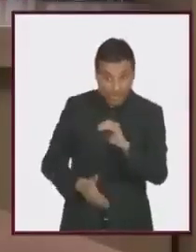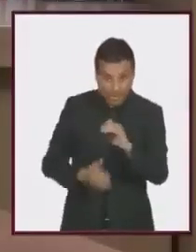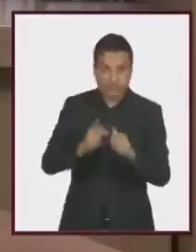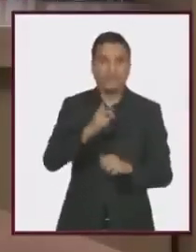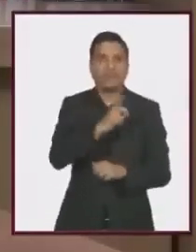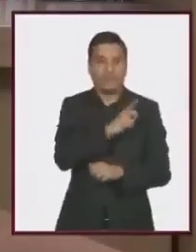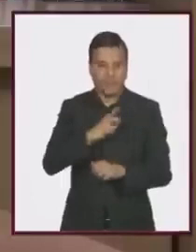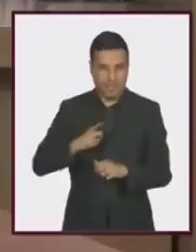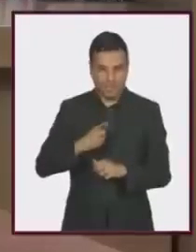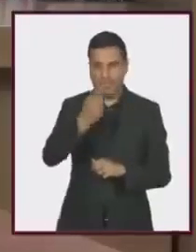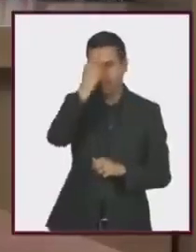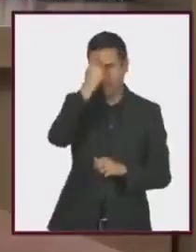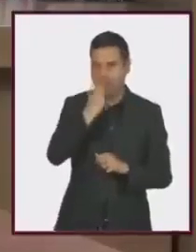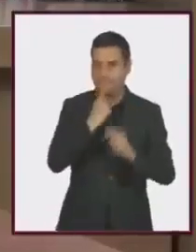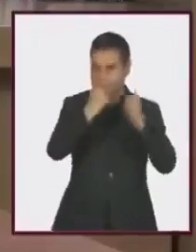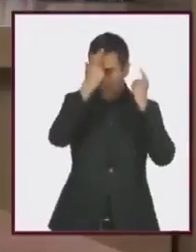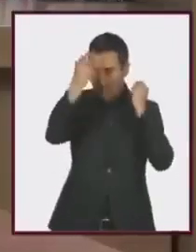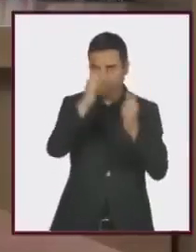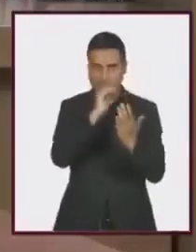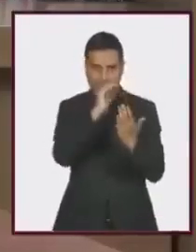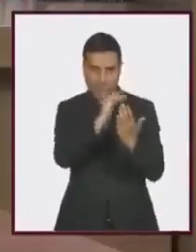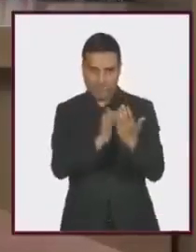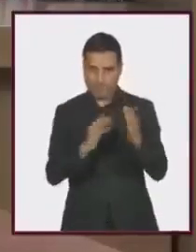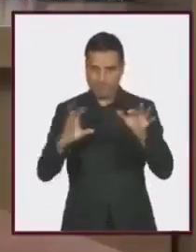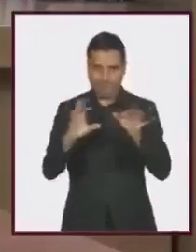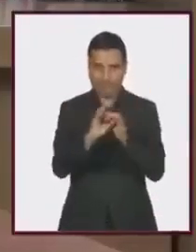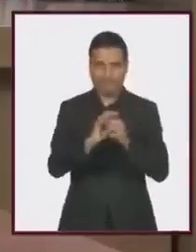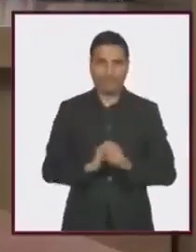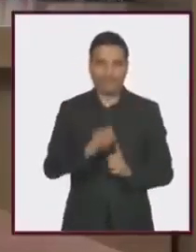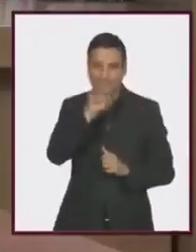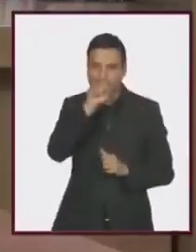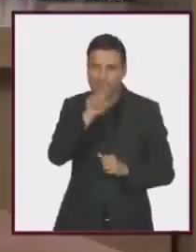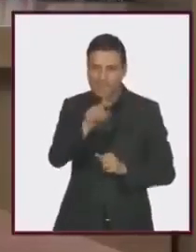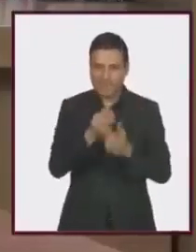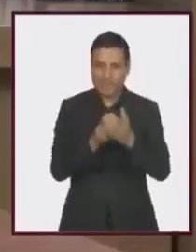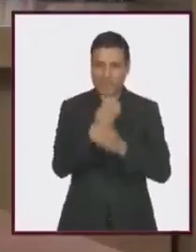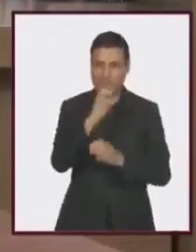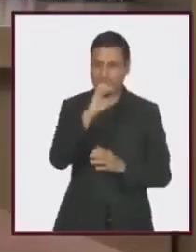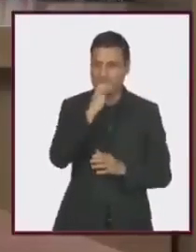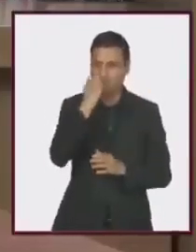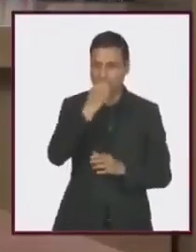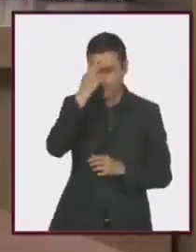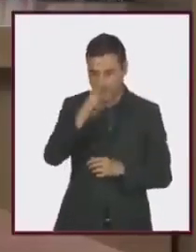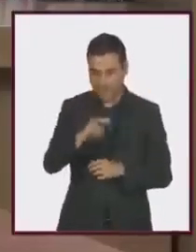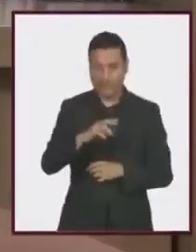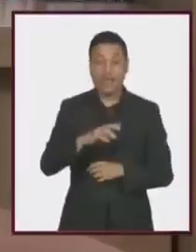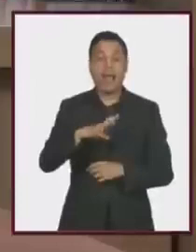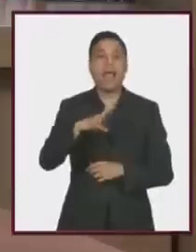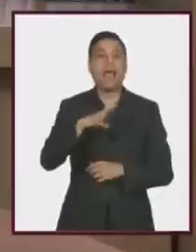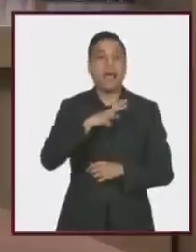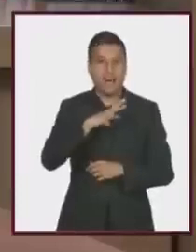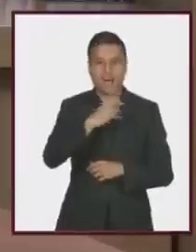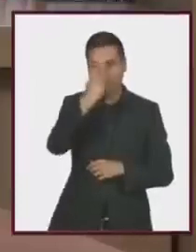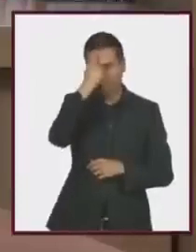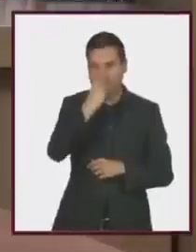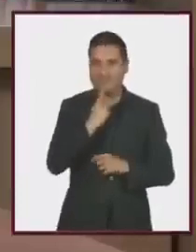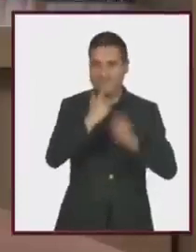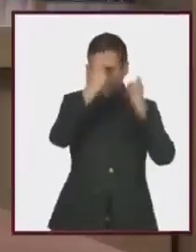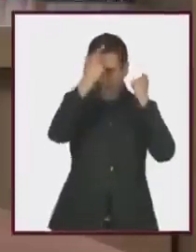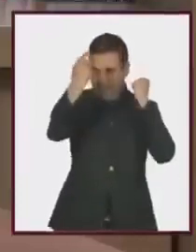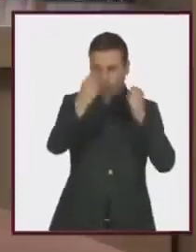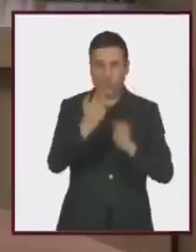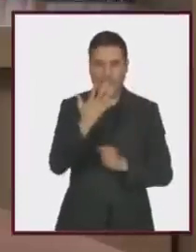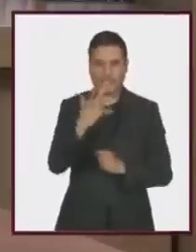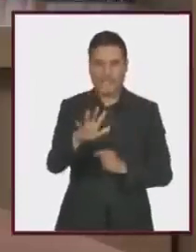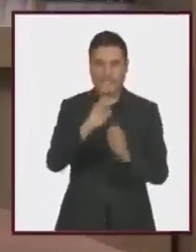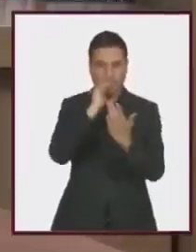señalaba sobre la nueva escuela mexicana. Son 10 elementos del perfil de egreso o 10 rasgos del perfil de